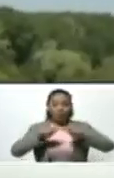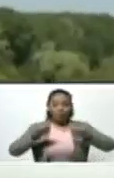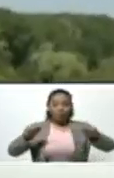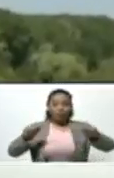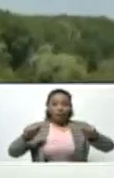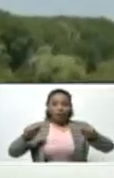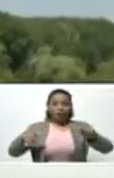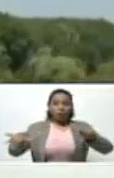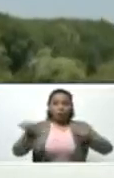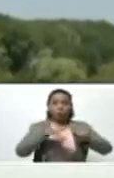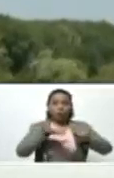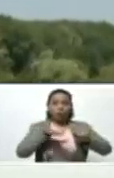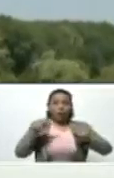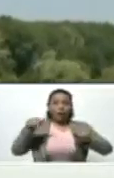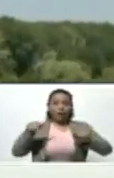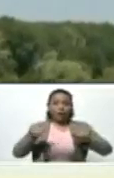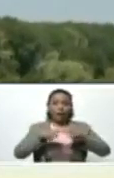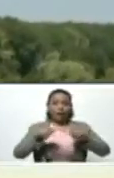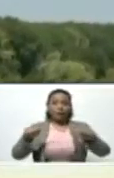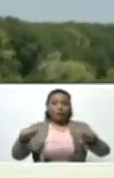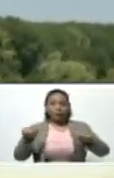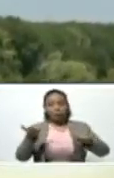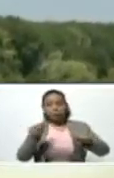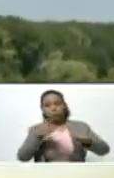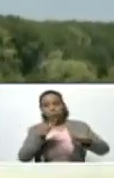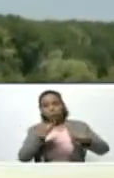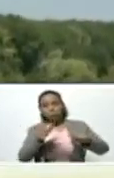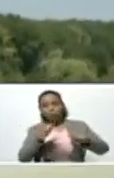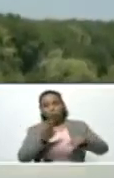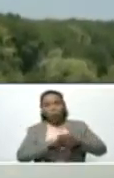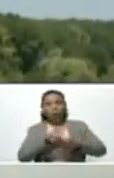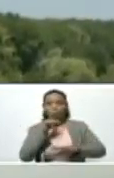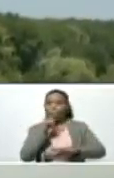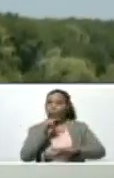que otrora eran suelos aparentemente estériles, porque no hay